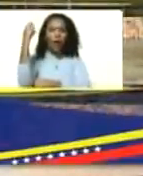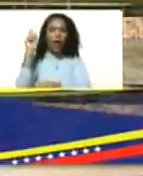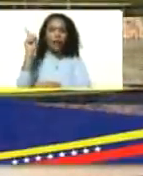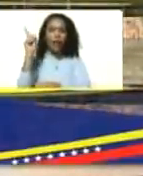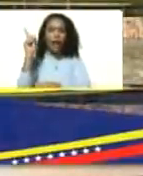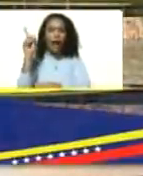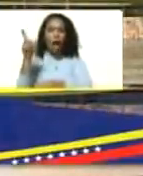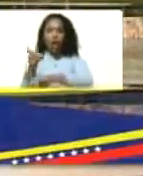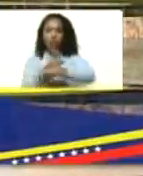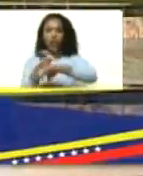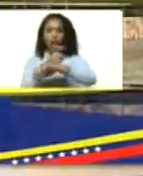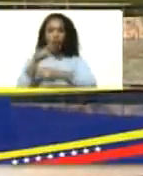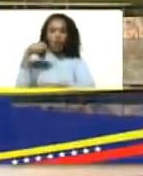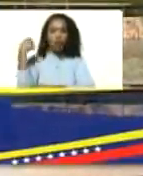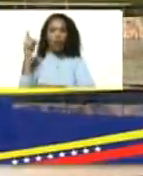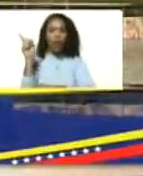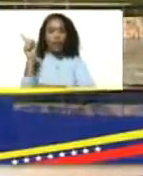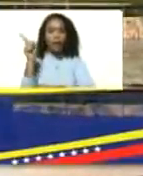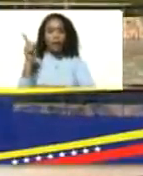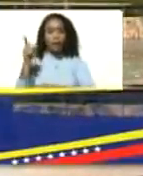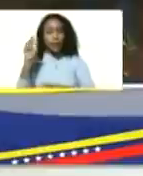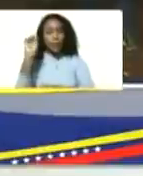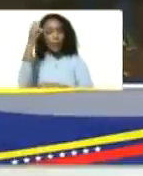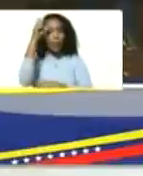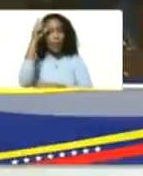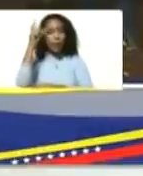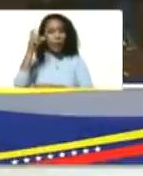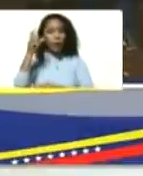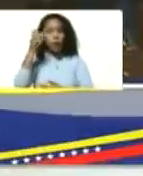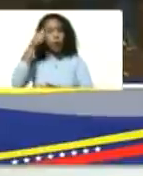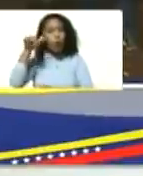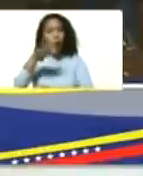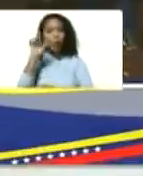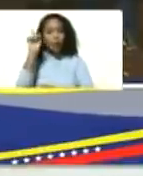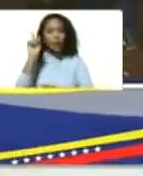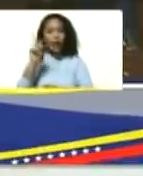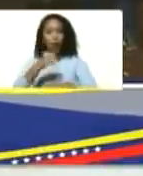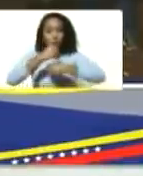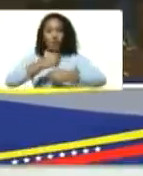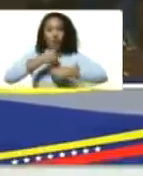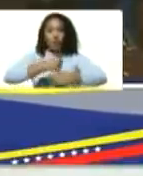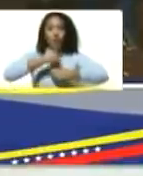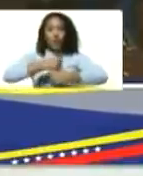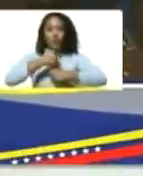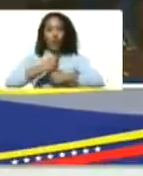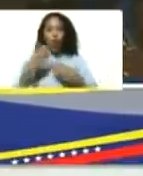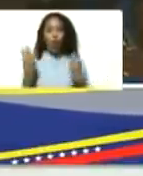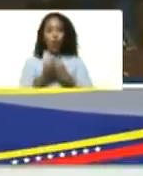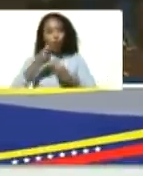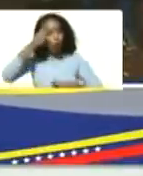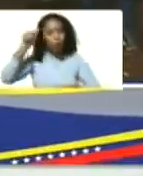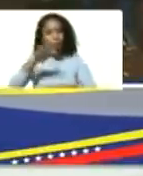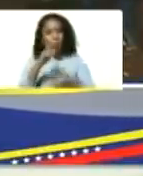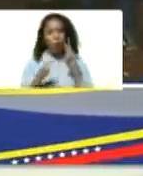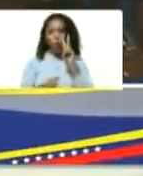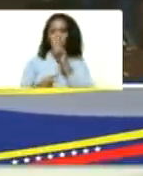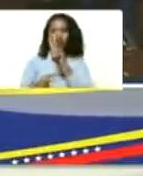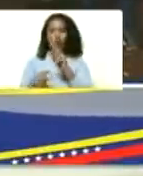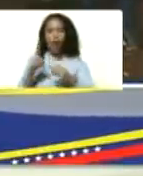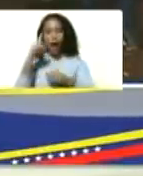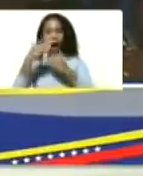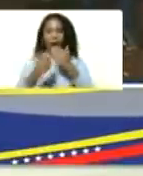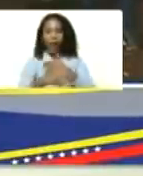primer jinete del pueblo apureño a este visto eduardo cabalgando con el pueblo cabalgando cabalgando